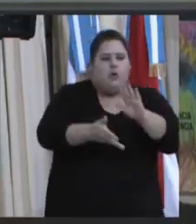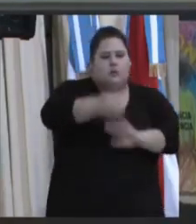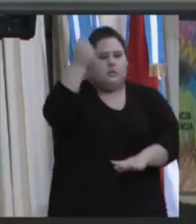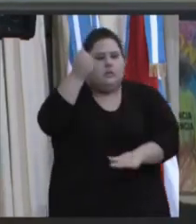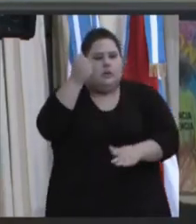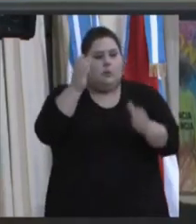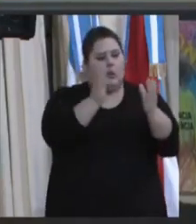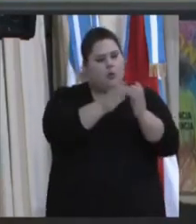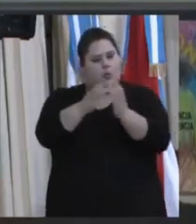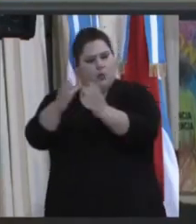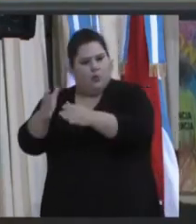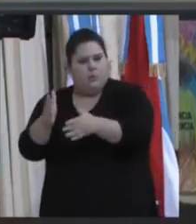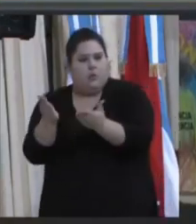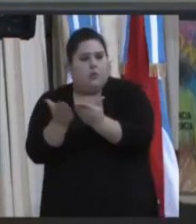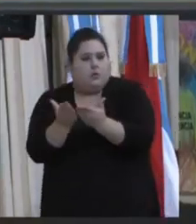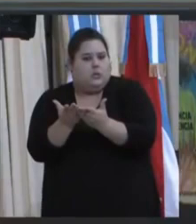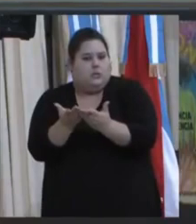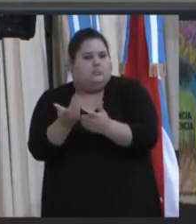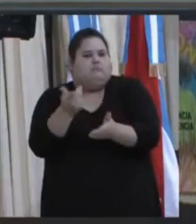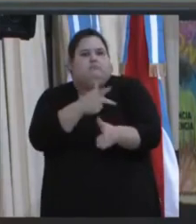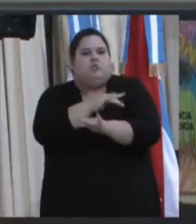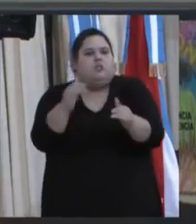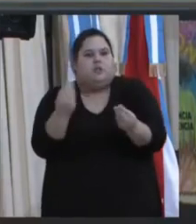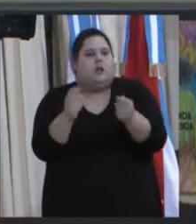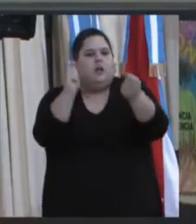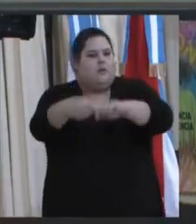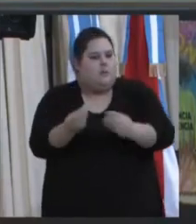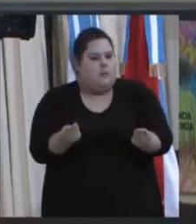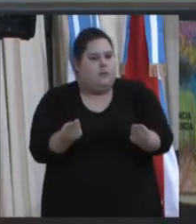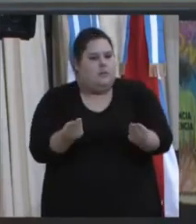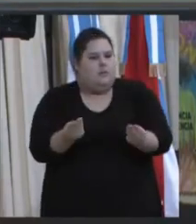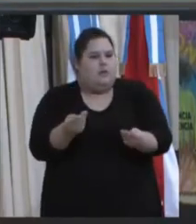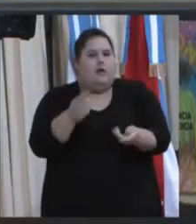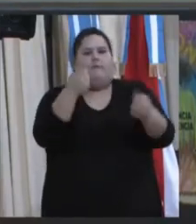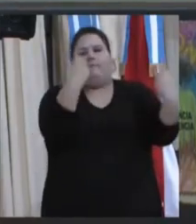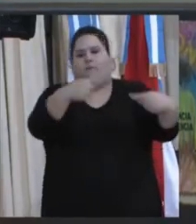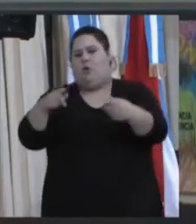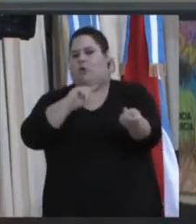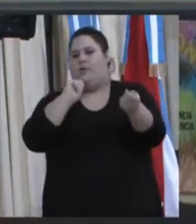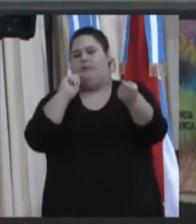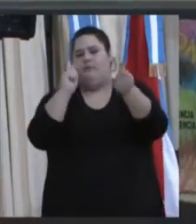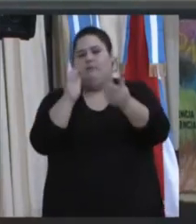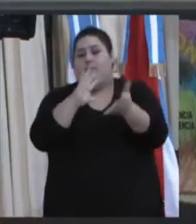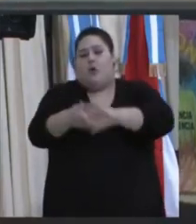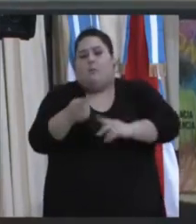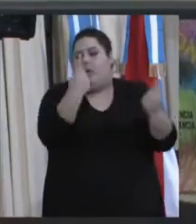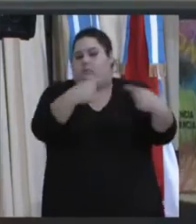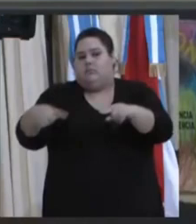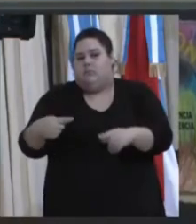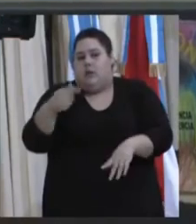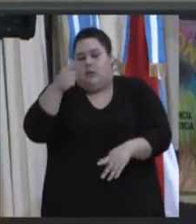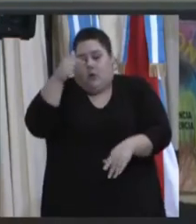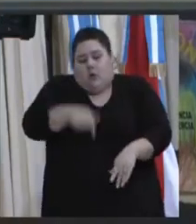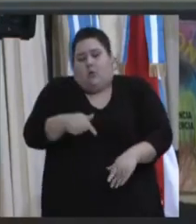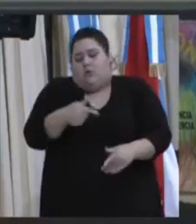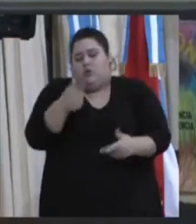de estudiantes que definen la reforma y los alcances de la reforma de distintos modos. Así como nosotros discutimos ahora si